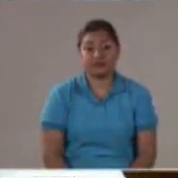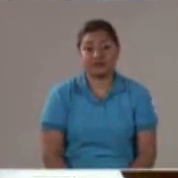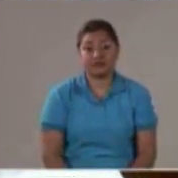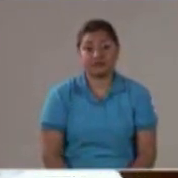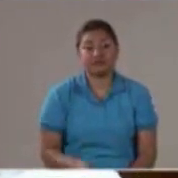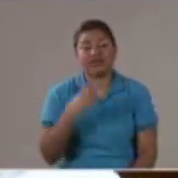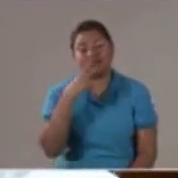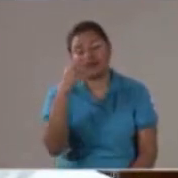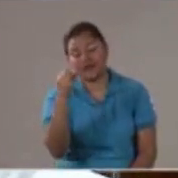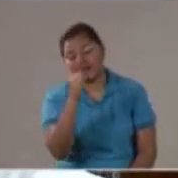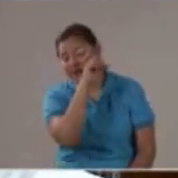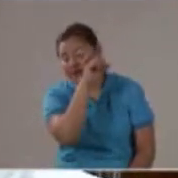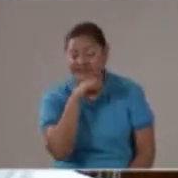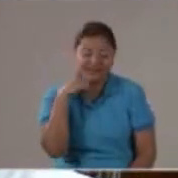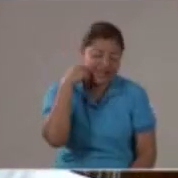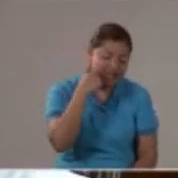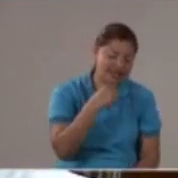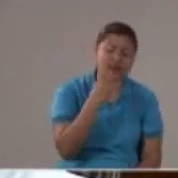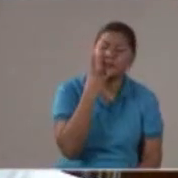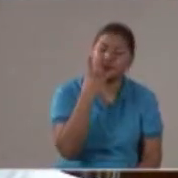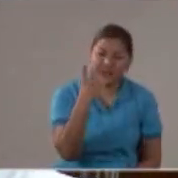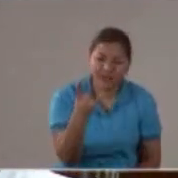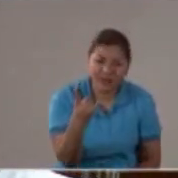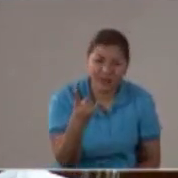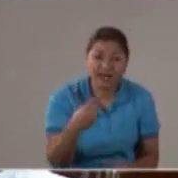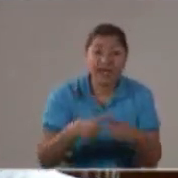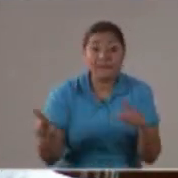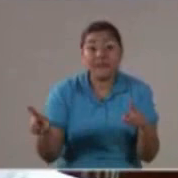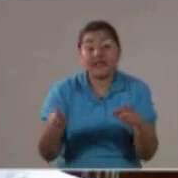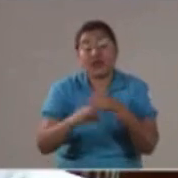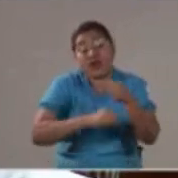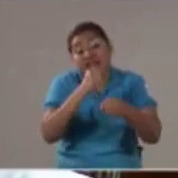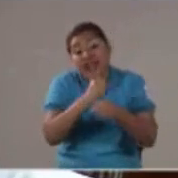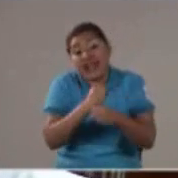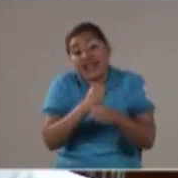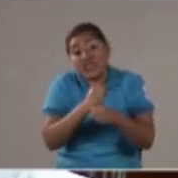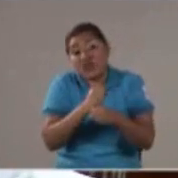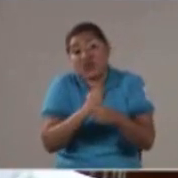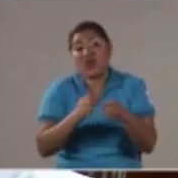Hermano Sergio, disculpe, pero el año del reinicio ya pasó.